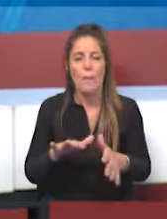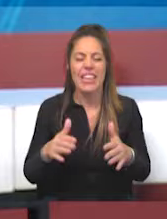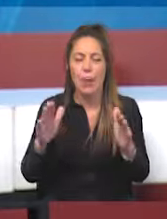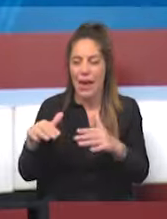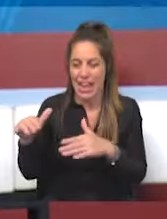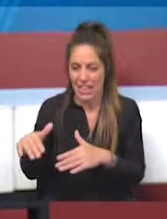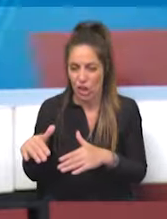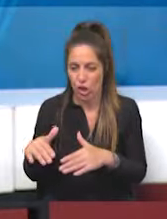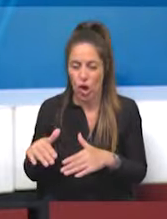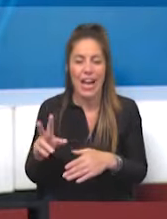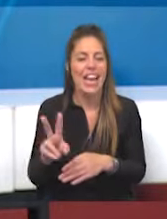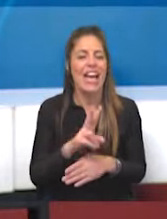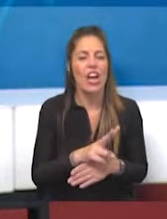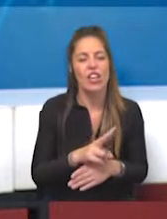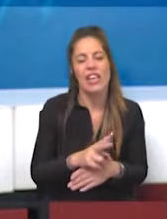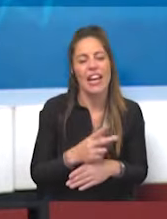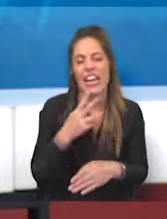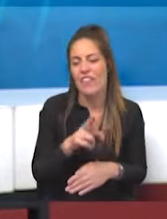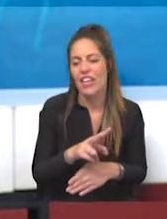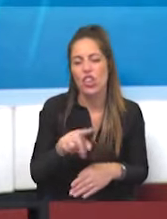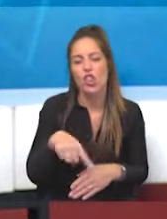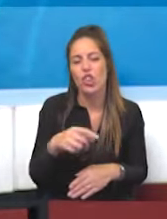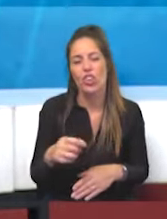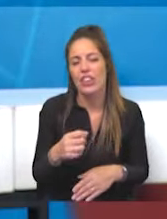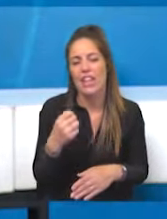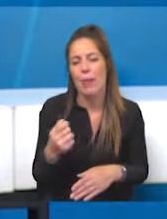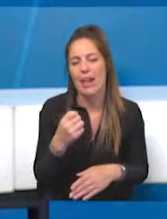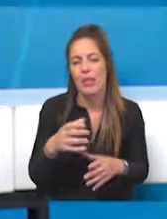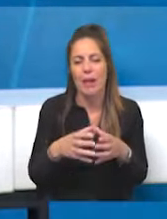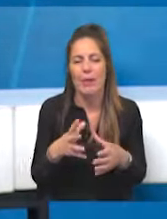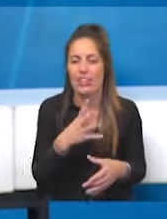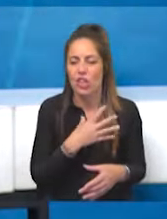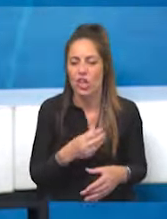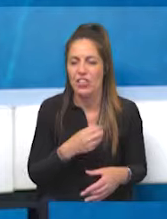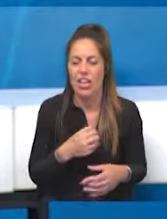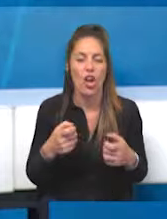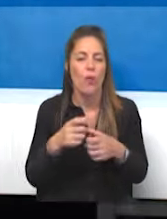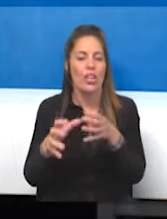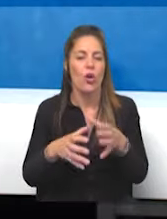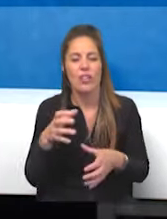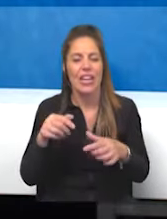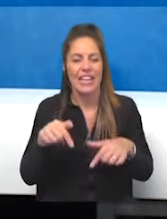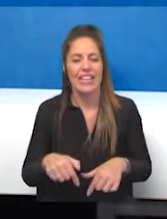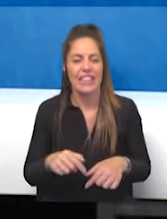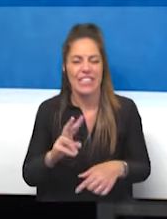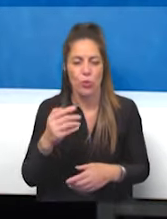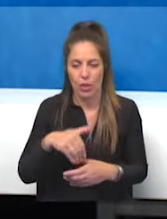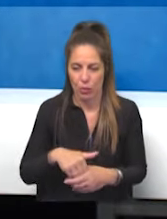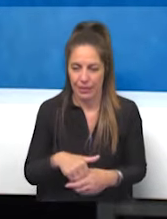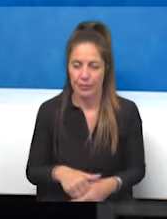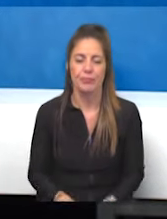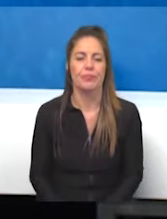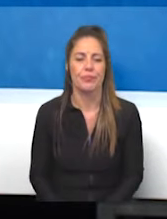parejo en las recorridas Con qué encuentran Dónde está la clave para el Partido Nacional para el gobierno de coalición en esta en este balotaje